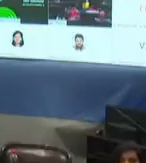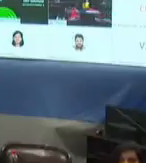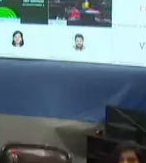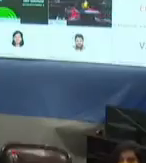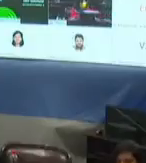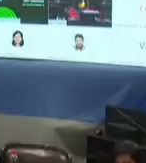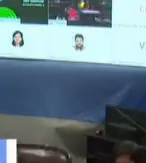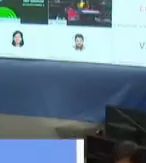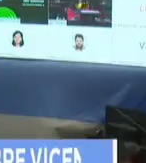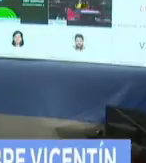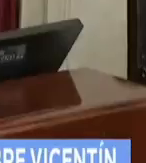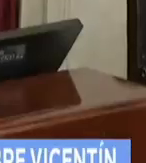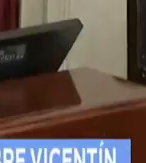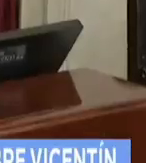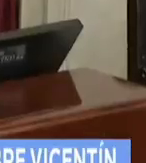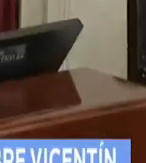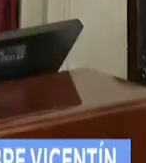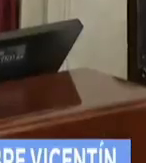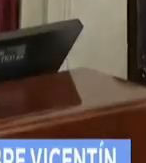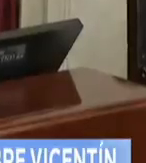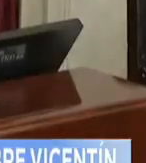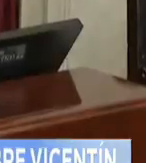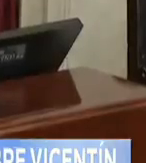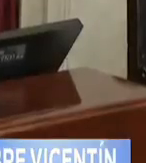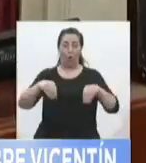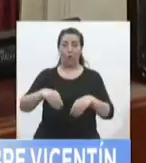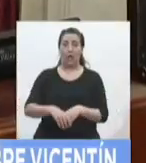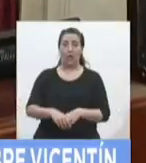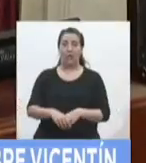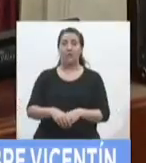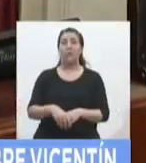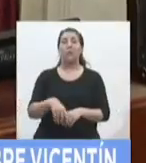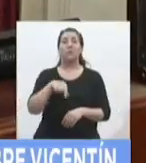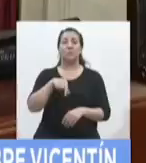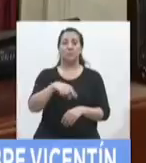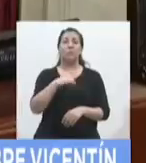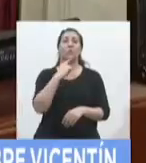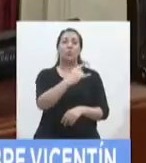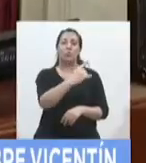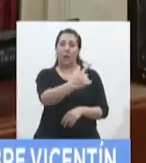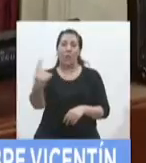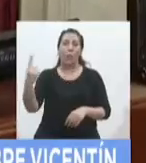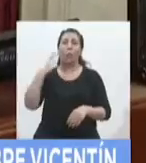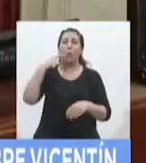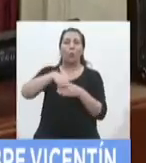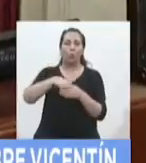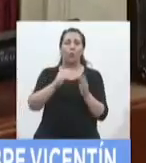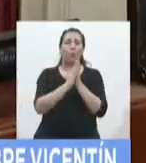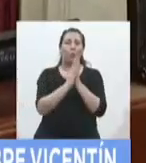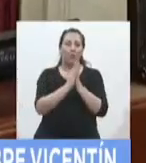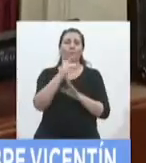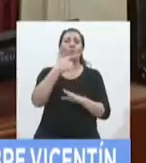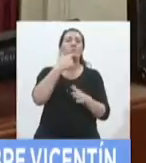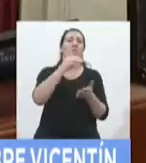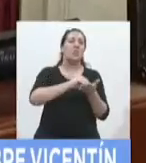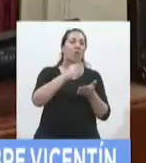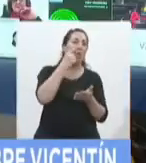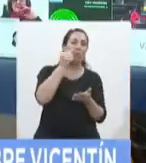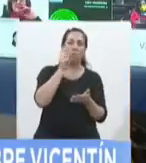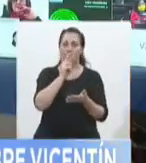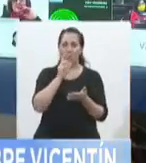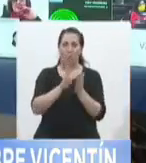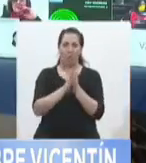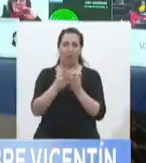Parlamento de la Nación, el kirchnerismo distrae con este tipo de maniobras. Entonces, ¿qué se tapa con la pandemia? Porque hoy